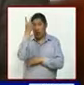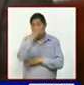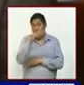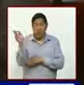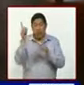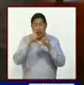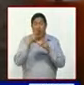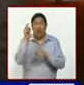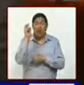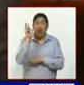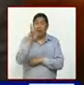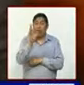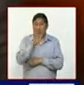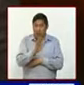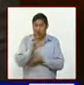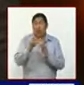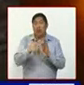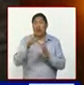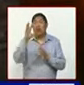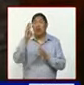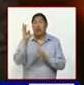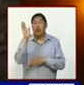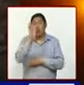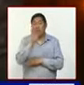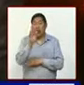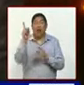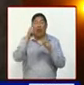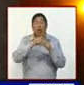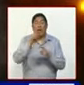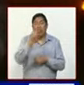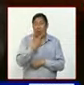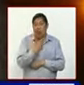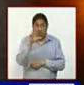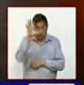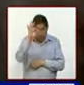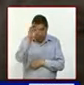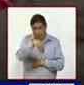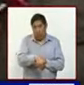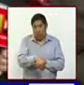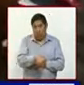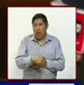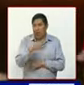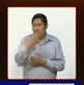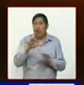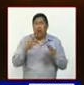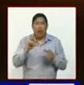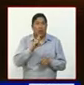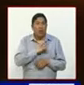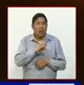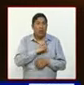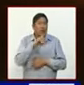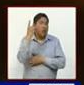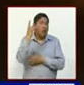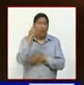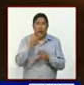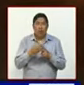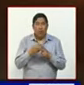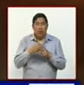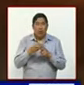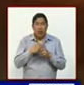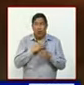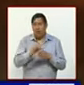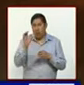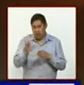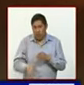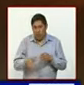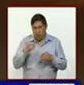mediodía hasta las 15 horas y posteriormente a las 6 de la tarde, 18 horas hasta las 21 horas. Quiere decir que ya la Policía Boliviana tendría que en minutos nada más cumplir